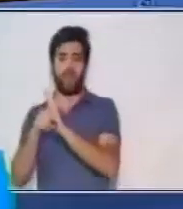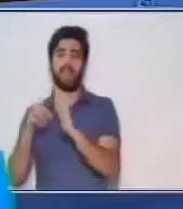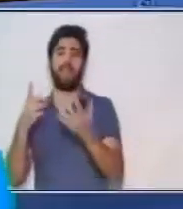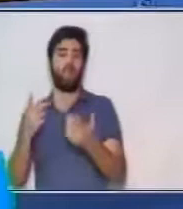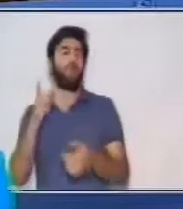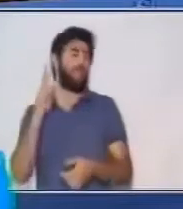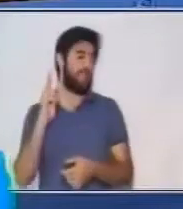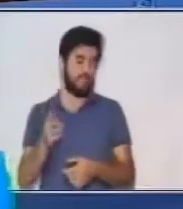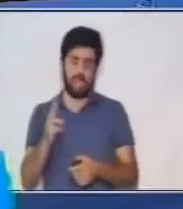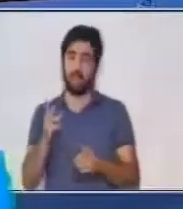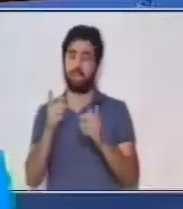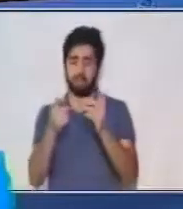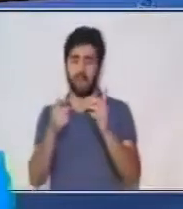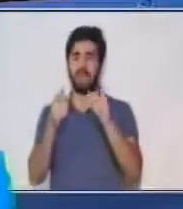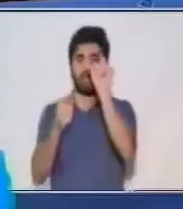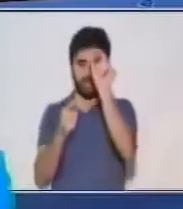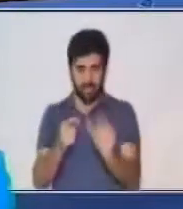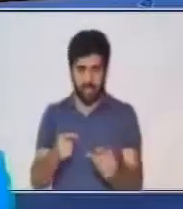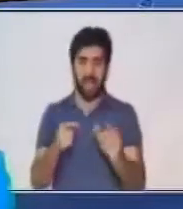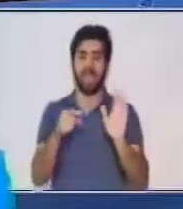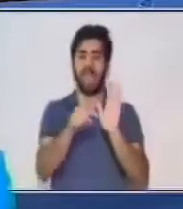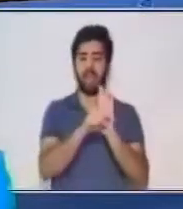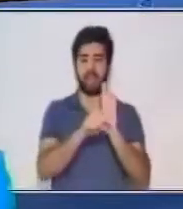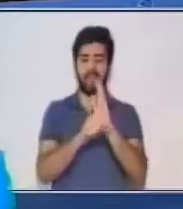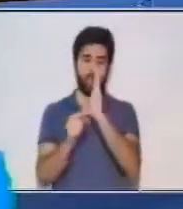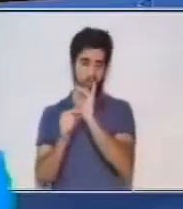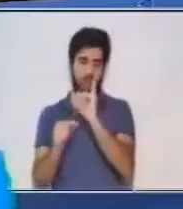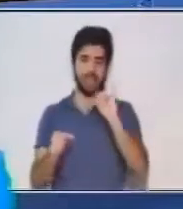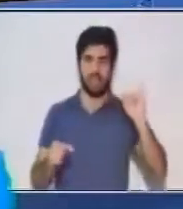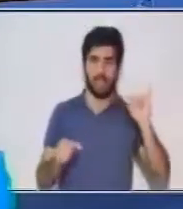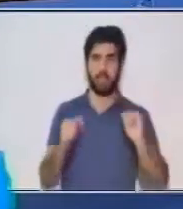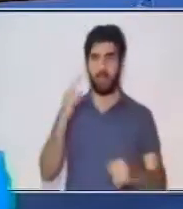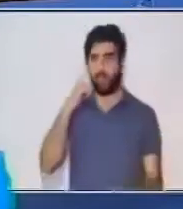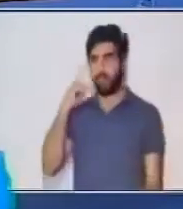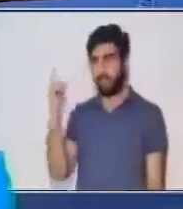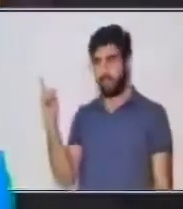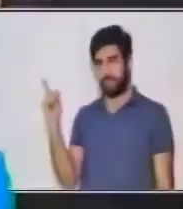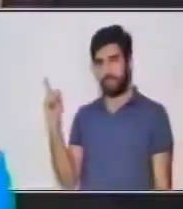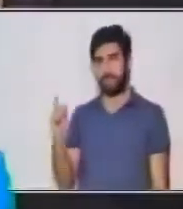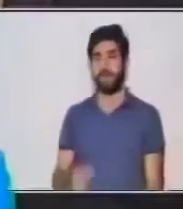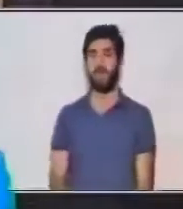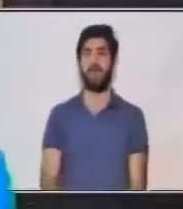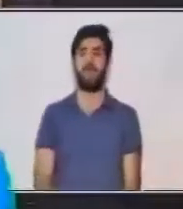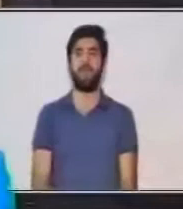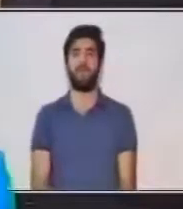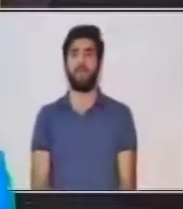la gráfica va a ser negativa. Entonces nos va a quedar esto así.